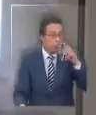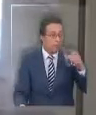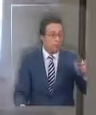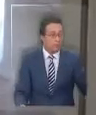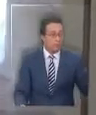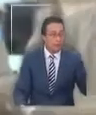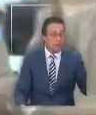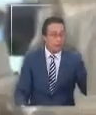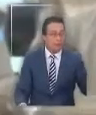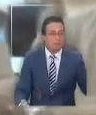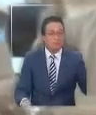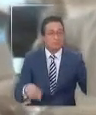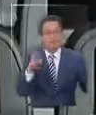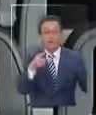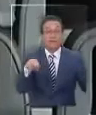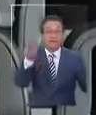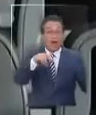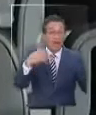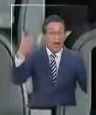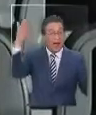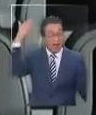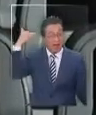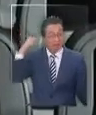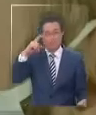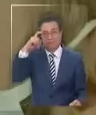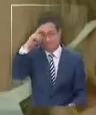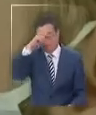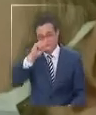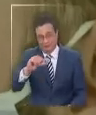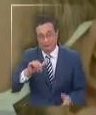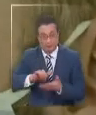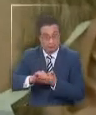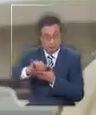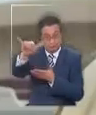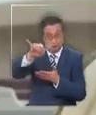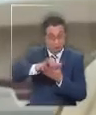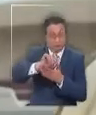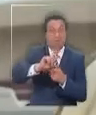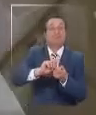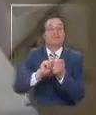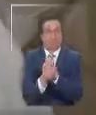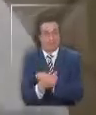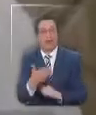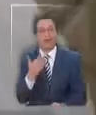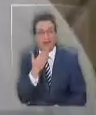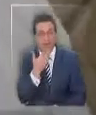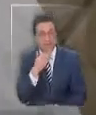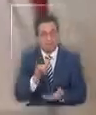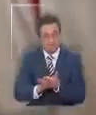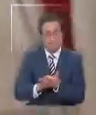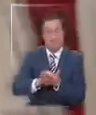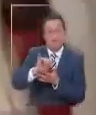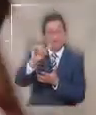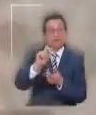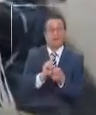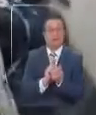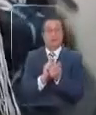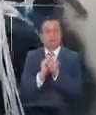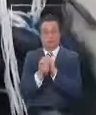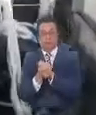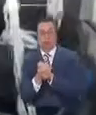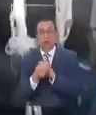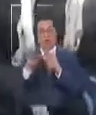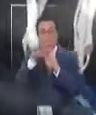Pocas cosas volverán a ser como antes y la forma de viajar en avión es una de ellas. Los aeropuertos se transforman,